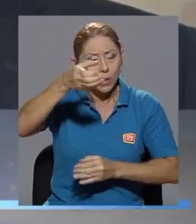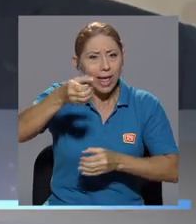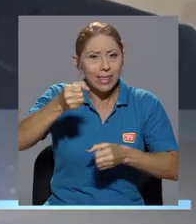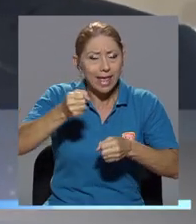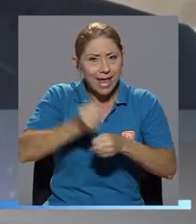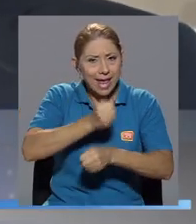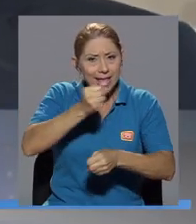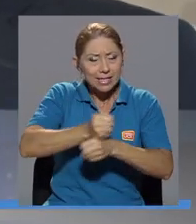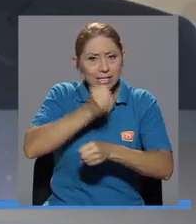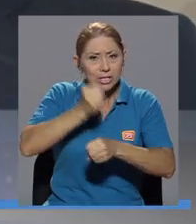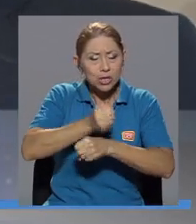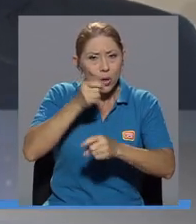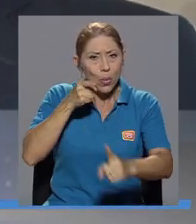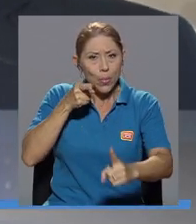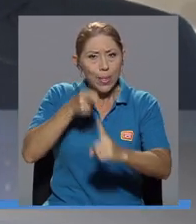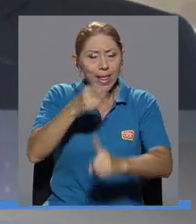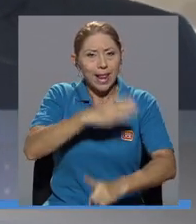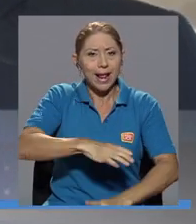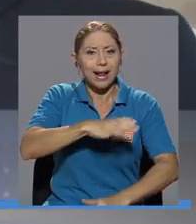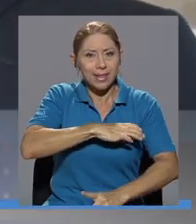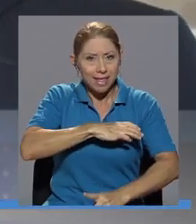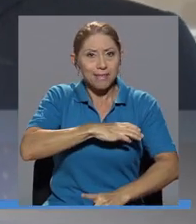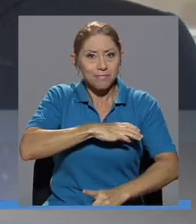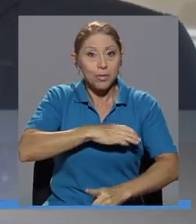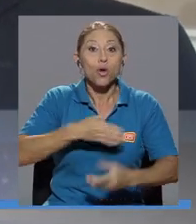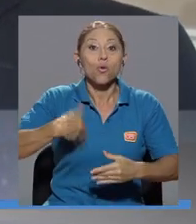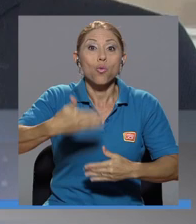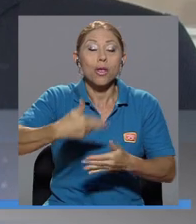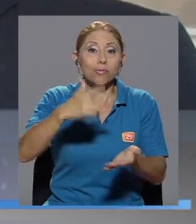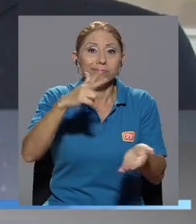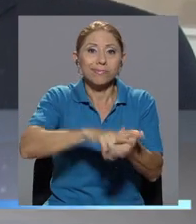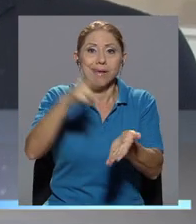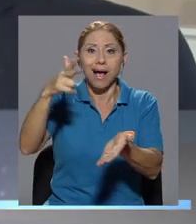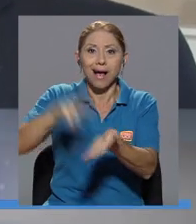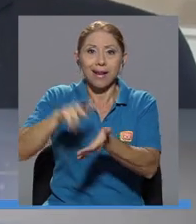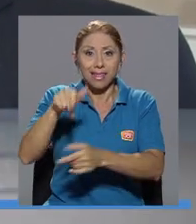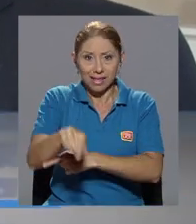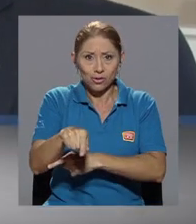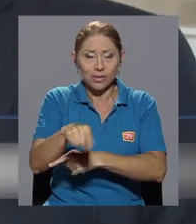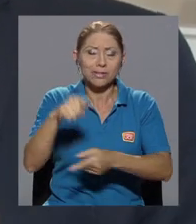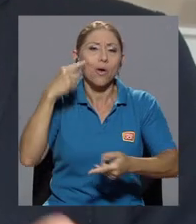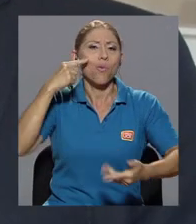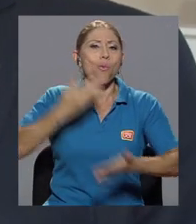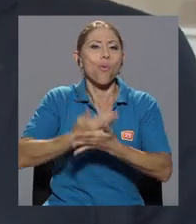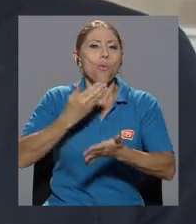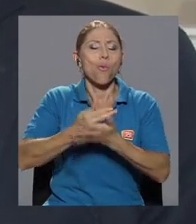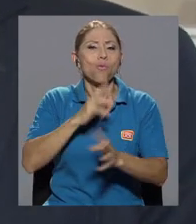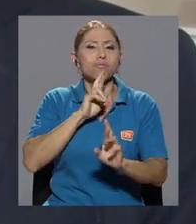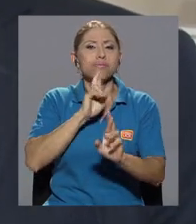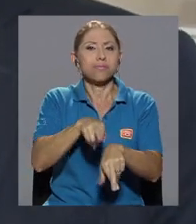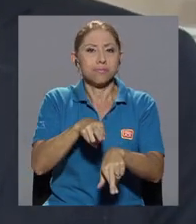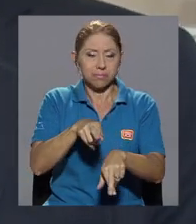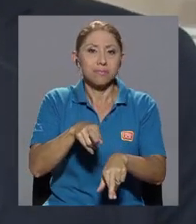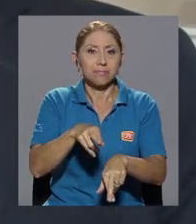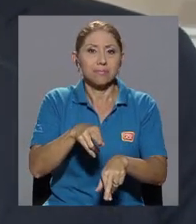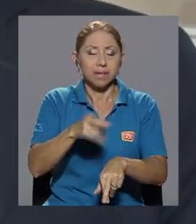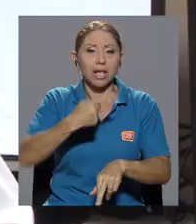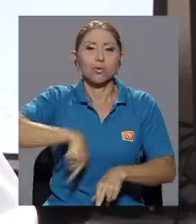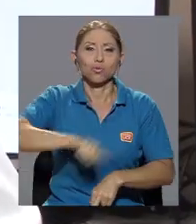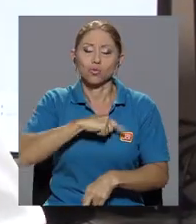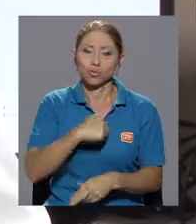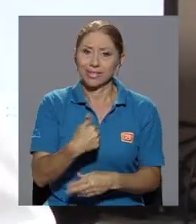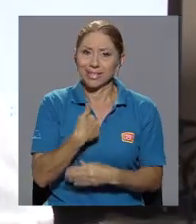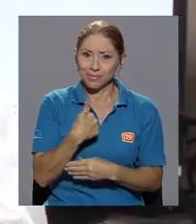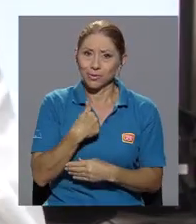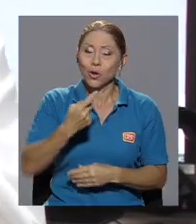gestión de la calidad y las acreditaciones son una muestra de los resultados que podemos